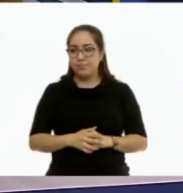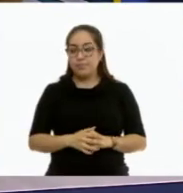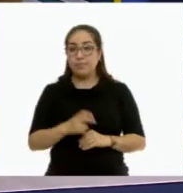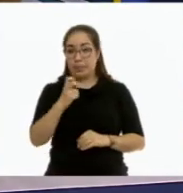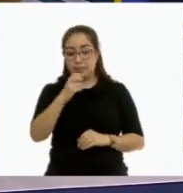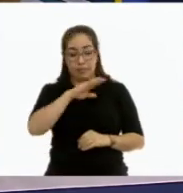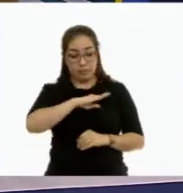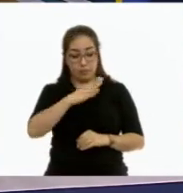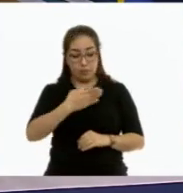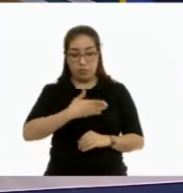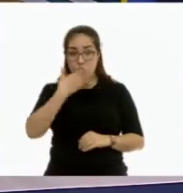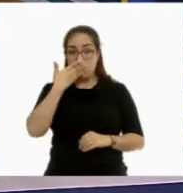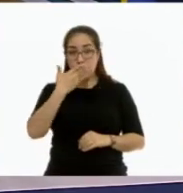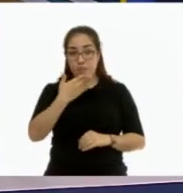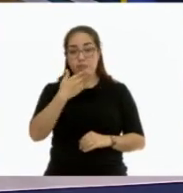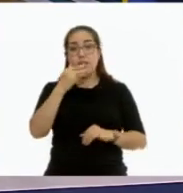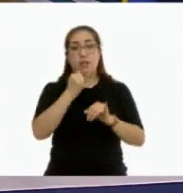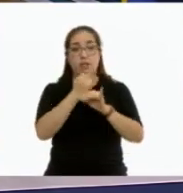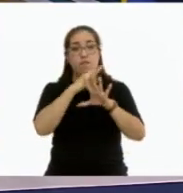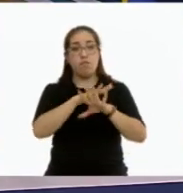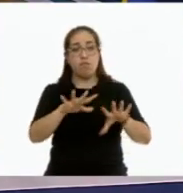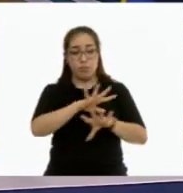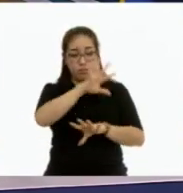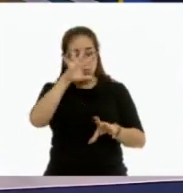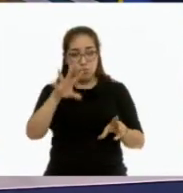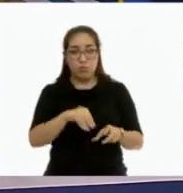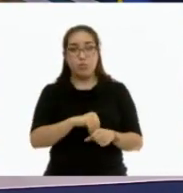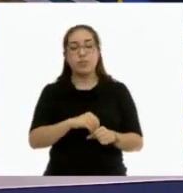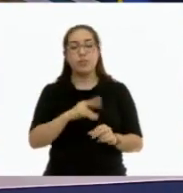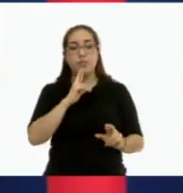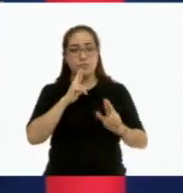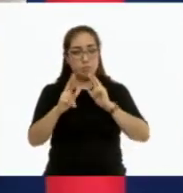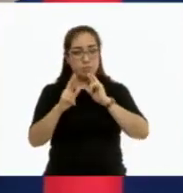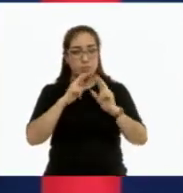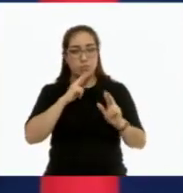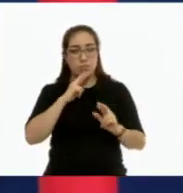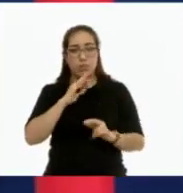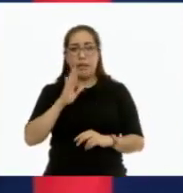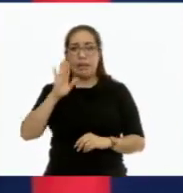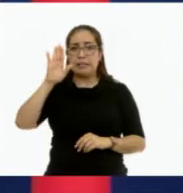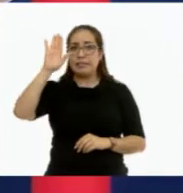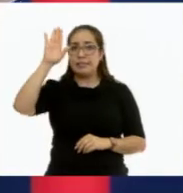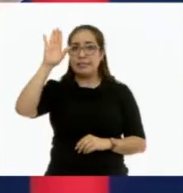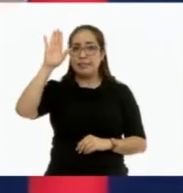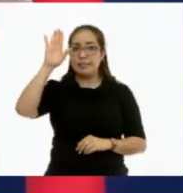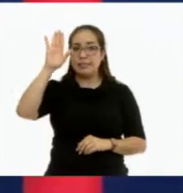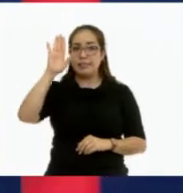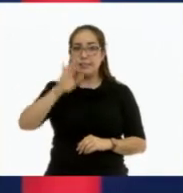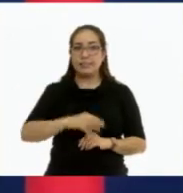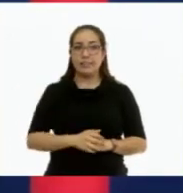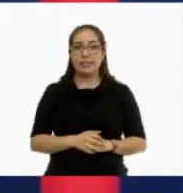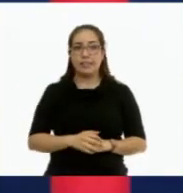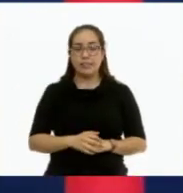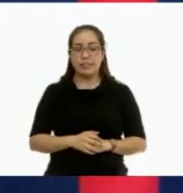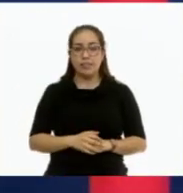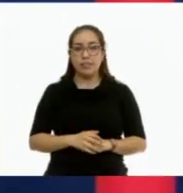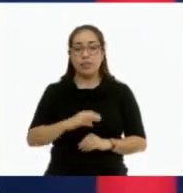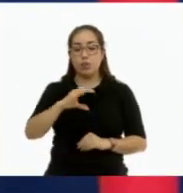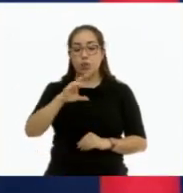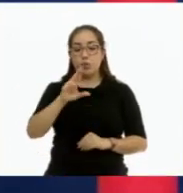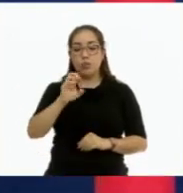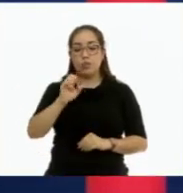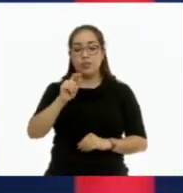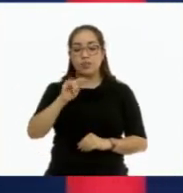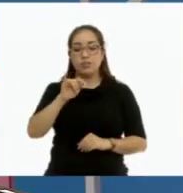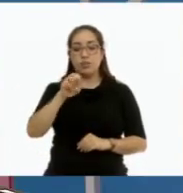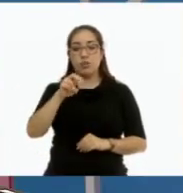Rescata información a través de las respuestas. ¿Cuál es, María? El cuestionario.